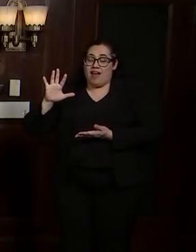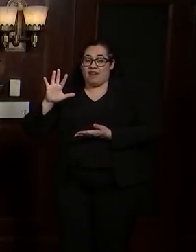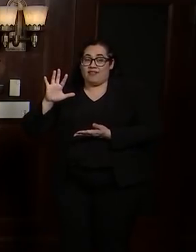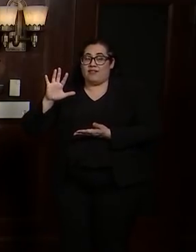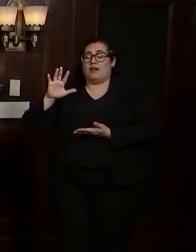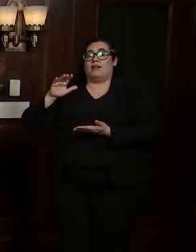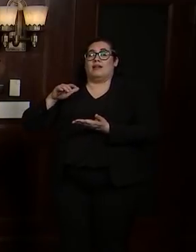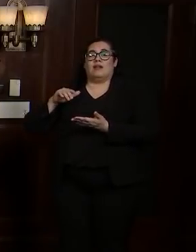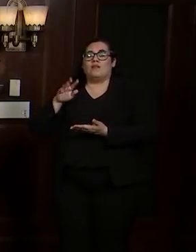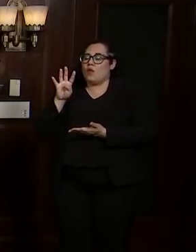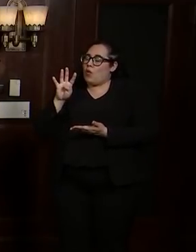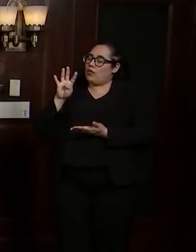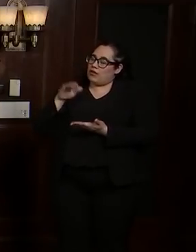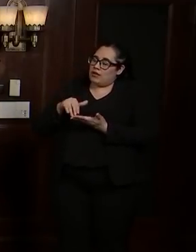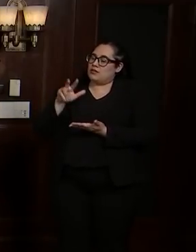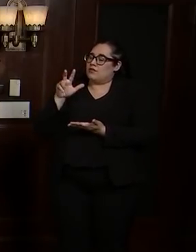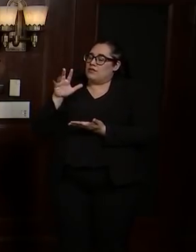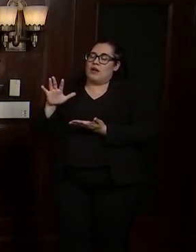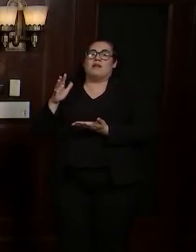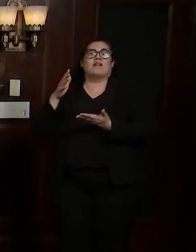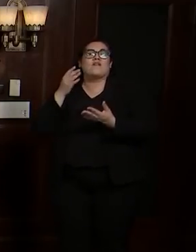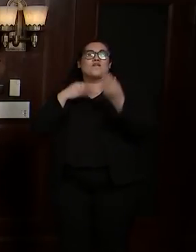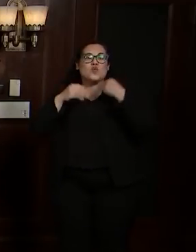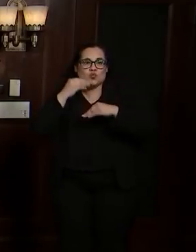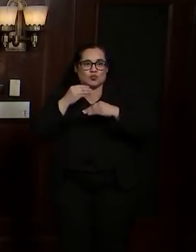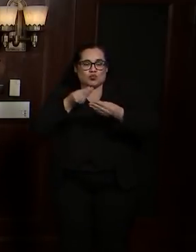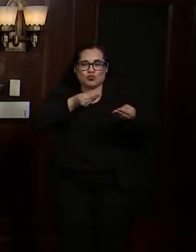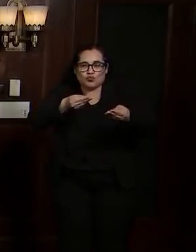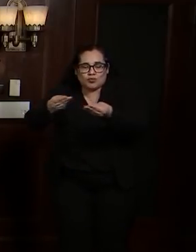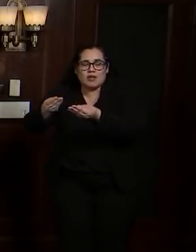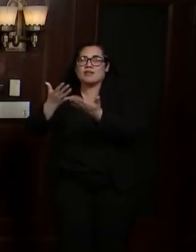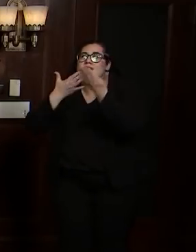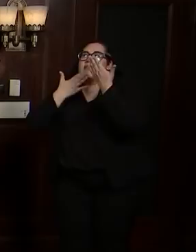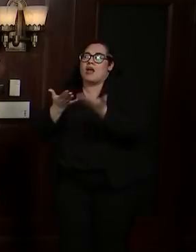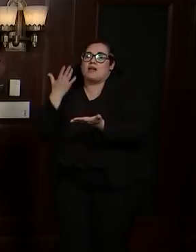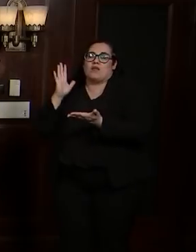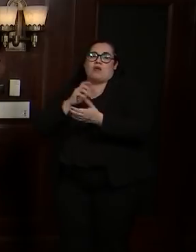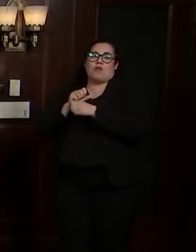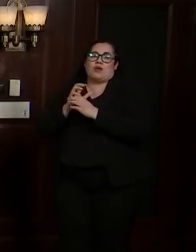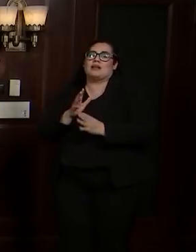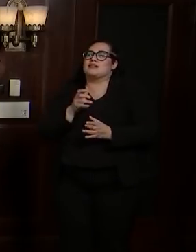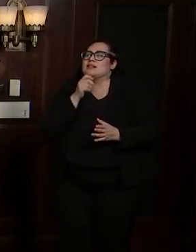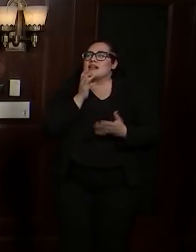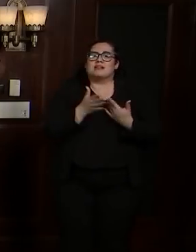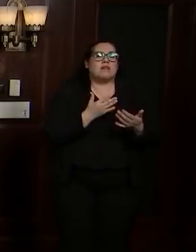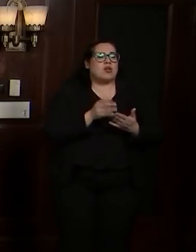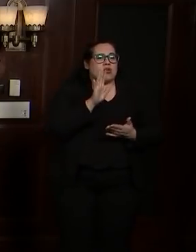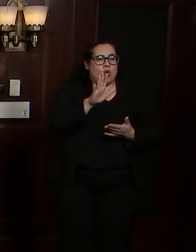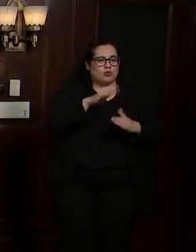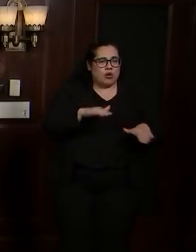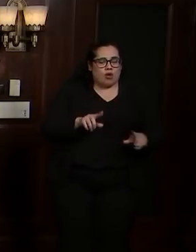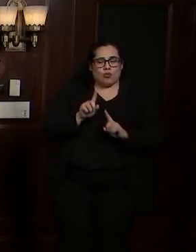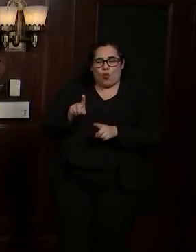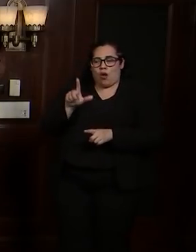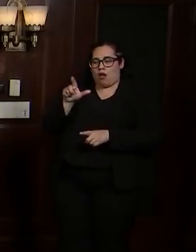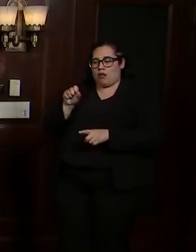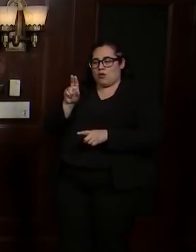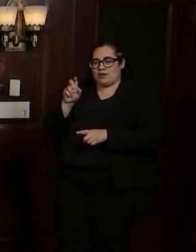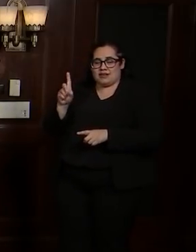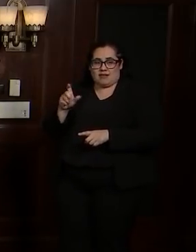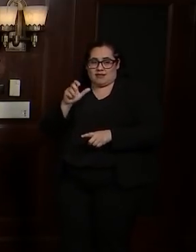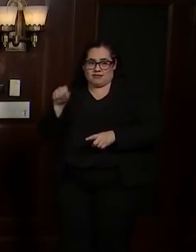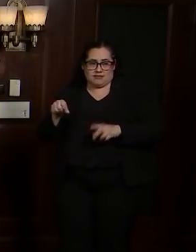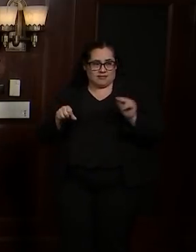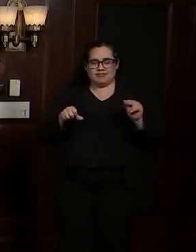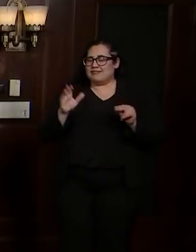435,000 comidas. Gracias a nuestros hijos, y no se importa si su hijo está en el distrito de